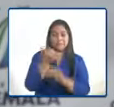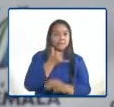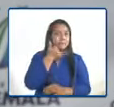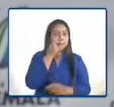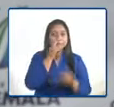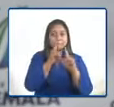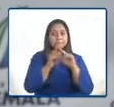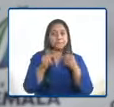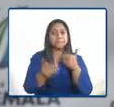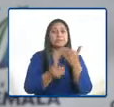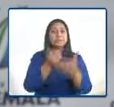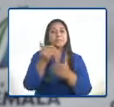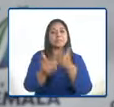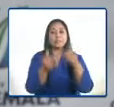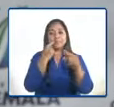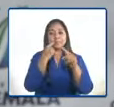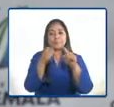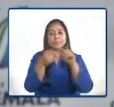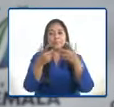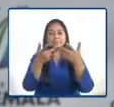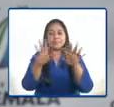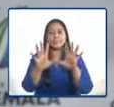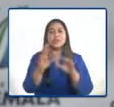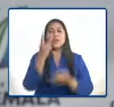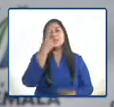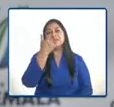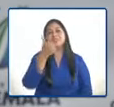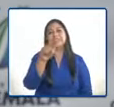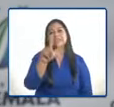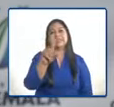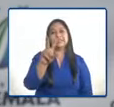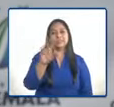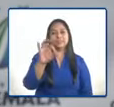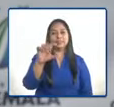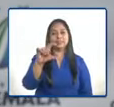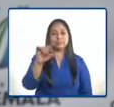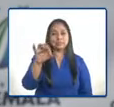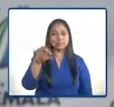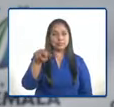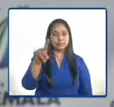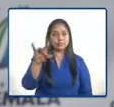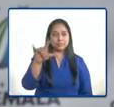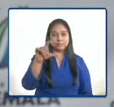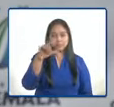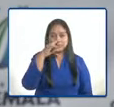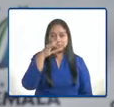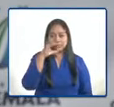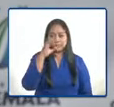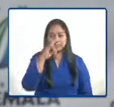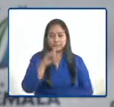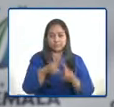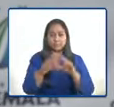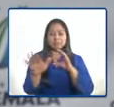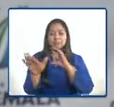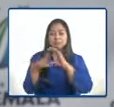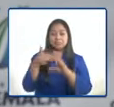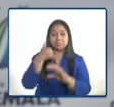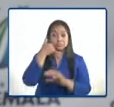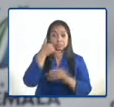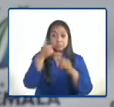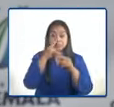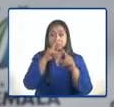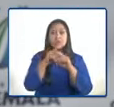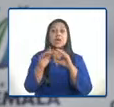que ya ha recibido para proceso salvoconducto. Este mensaje llega al teléfono y también al correo electrónico que